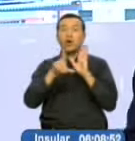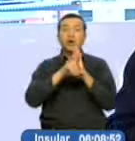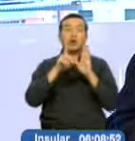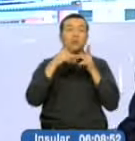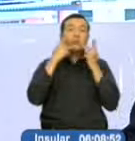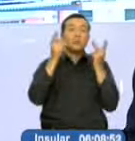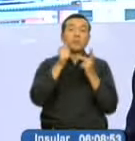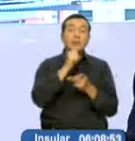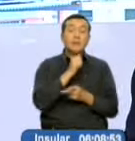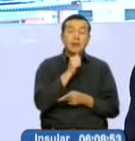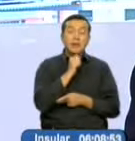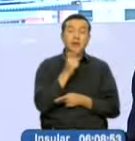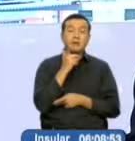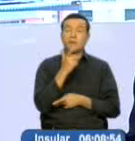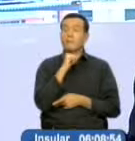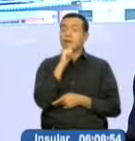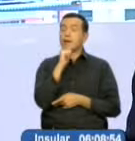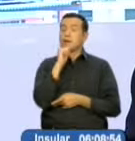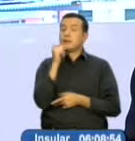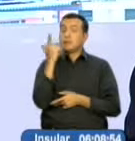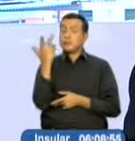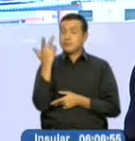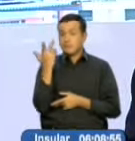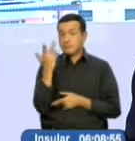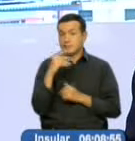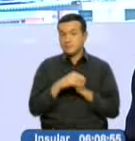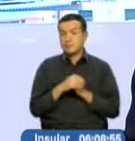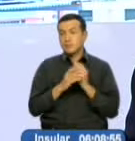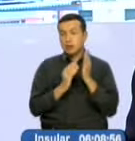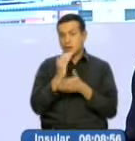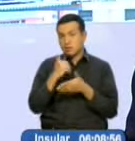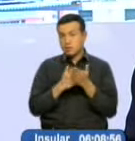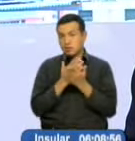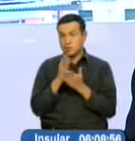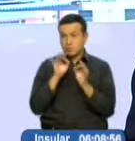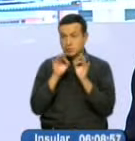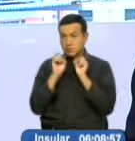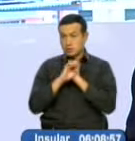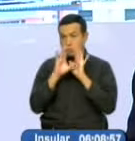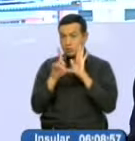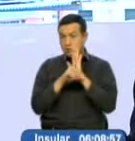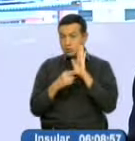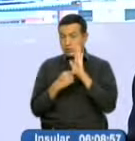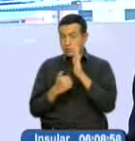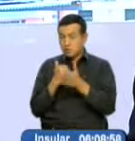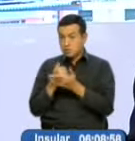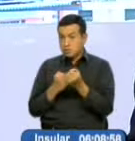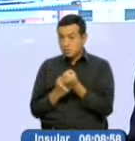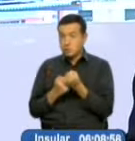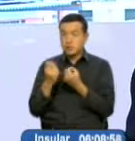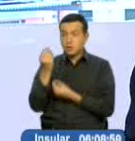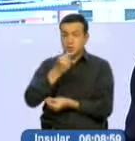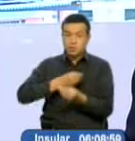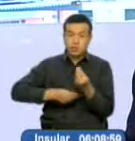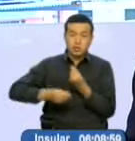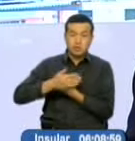público-privado. Quizás facilitar el acceso a los beneficios que brinda esta ley cuando hay inversiones